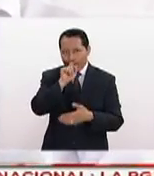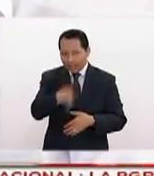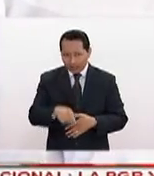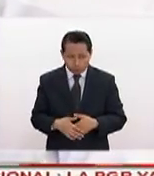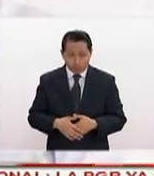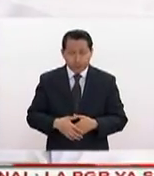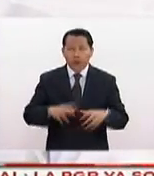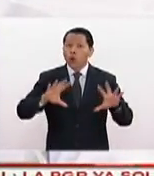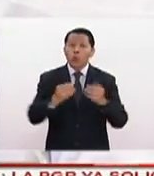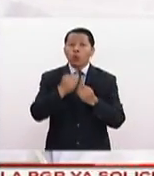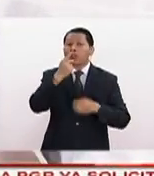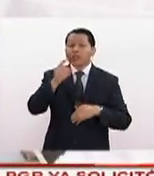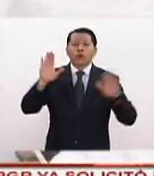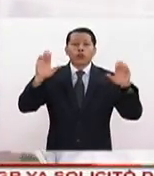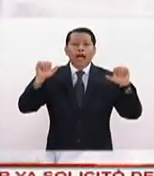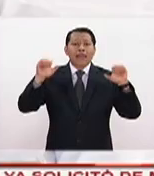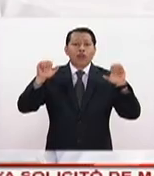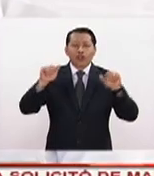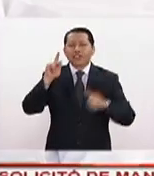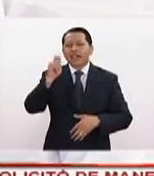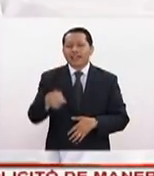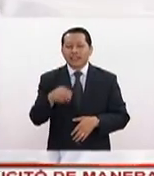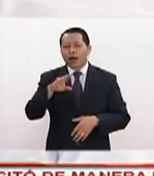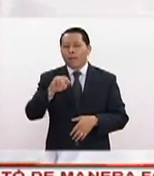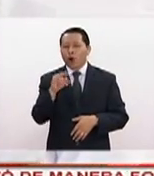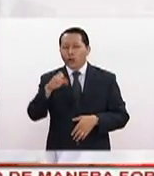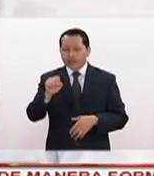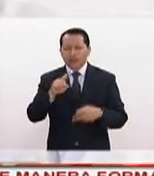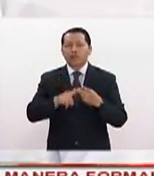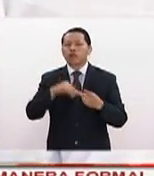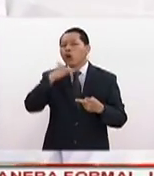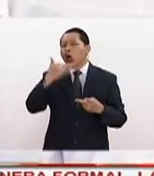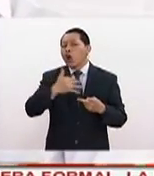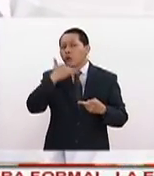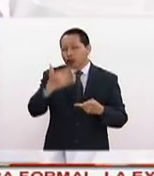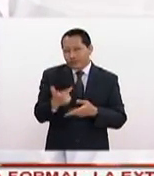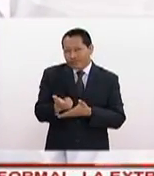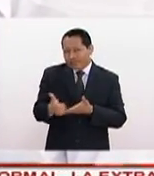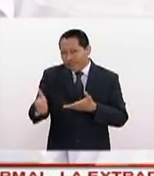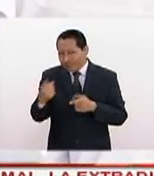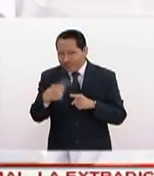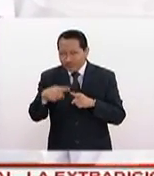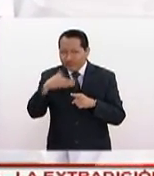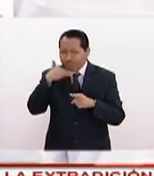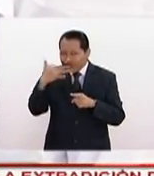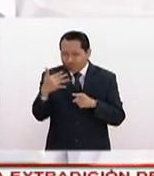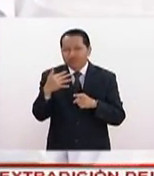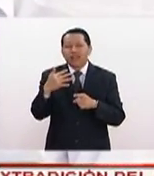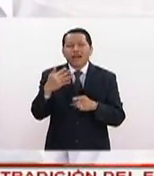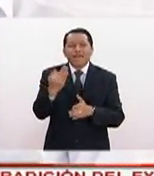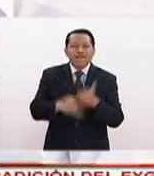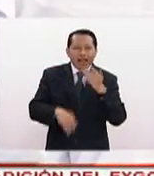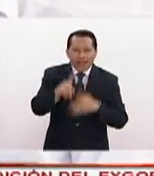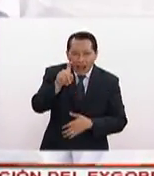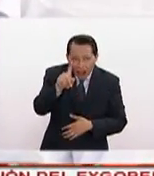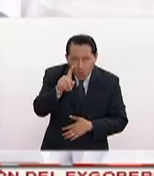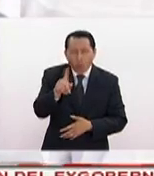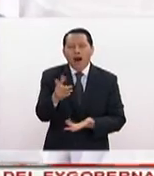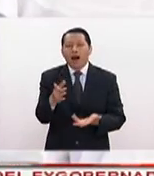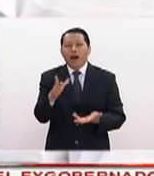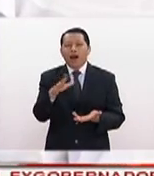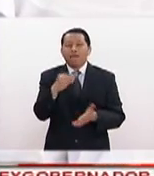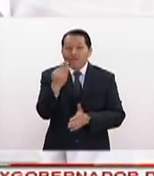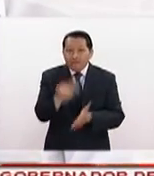Juntos vamos a decirle adiós a los moches, a la corrupción, a la falta de agua, a la falta